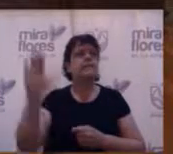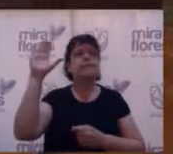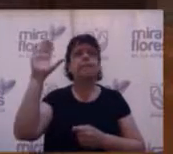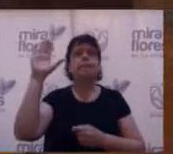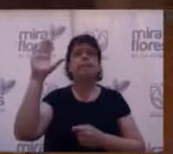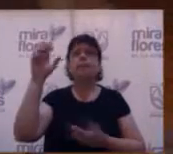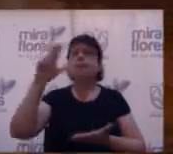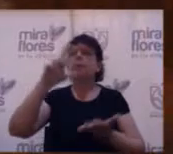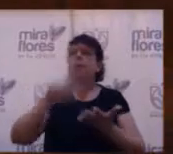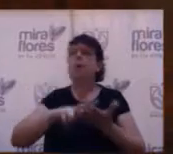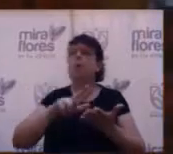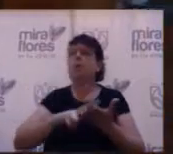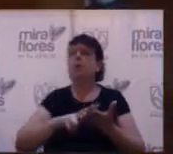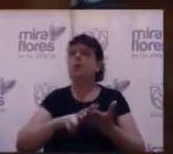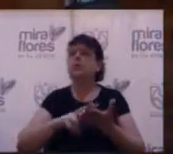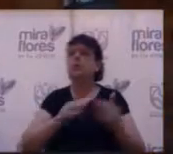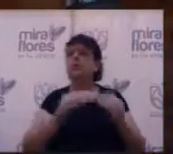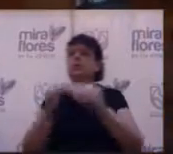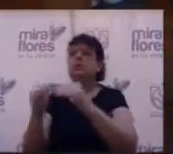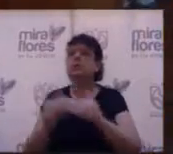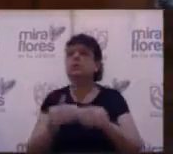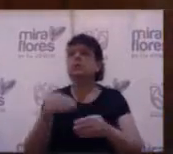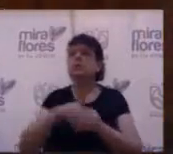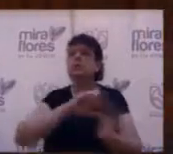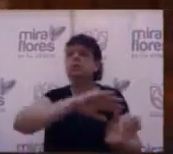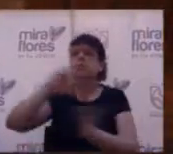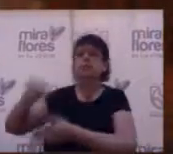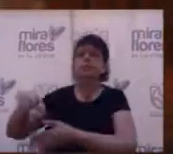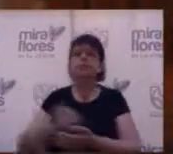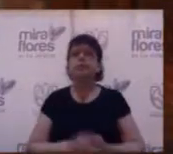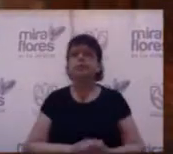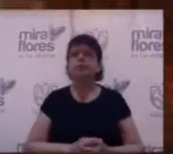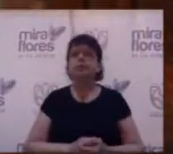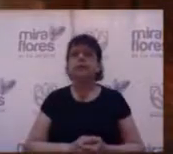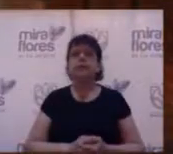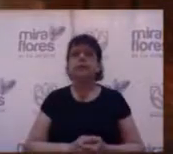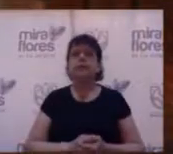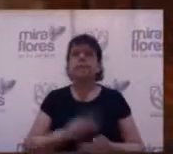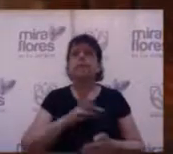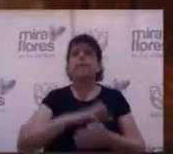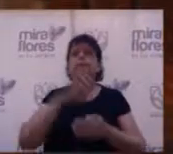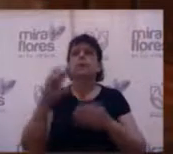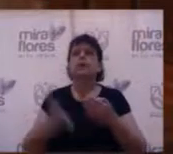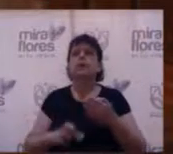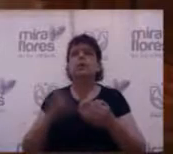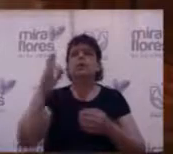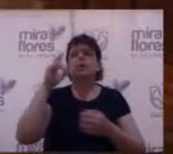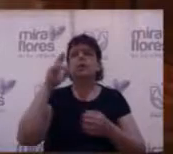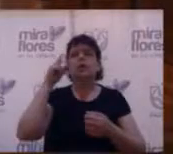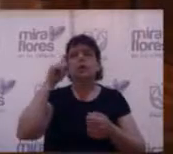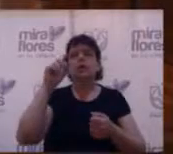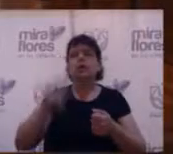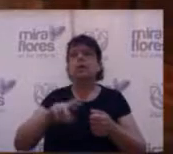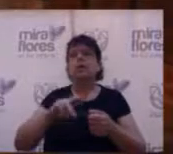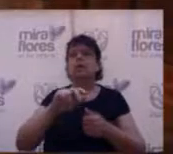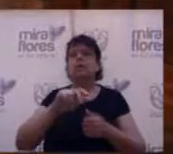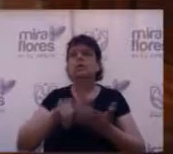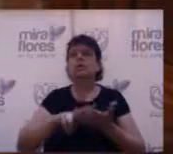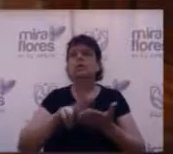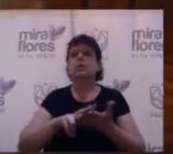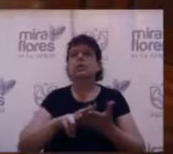Se aprueba por unanimidad de votos. Muchas gracias. Vamos al siguiente punto, por favor. Proyecto de acuerdo de consejo que aprueba la donación